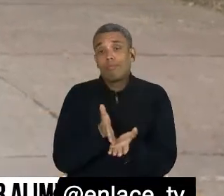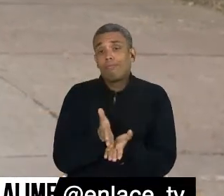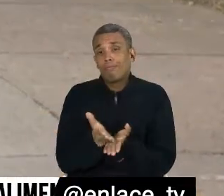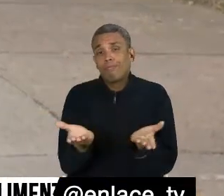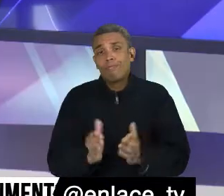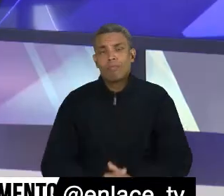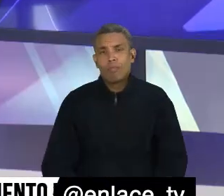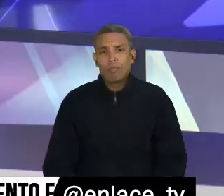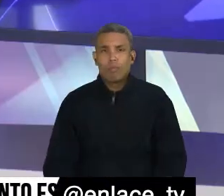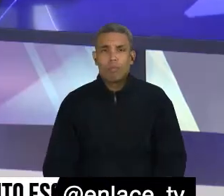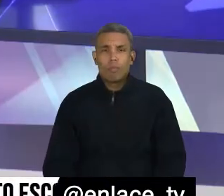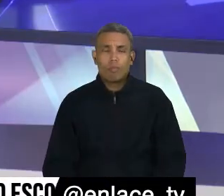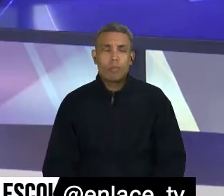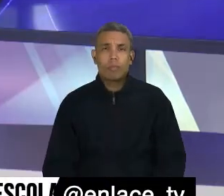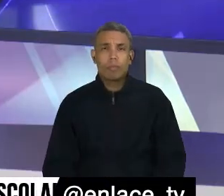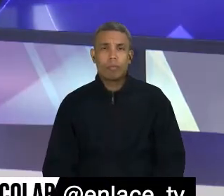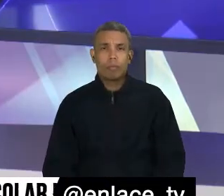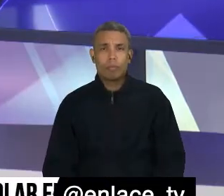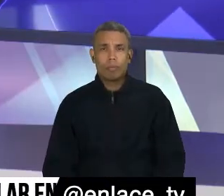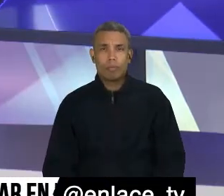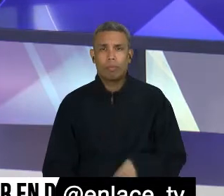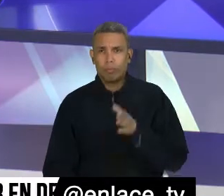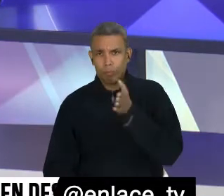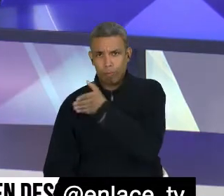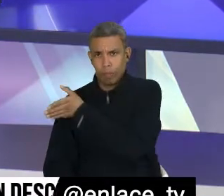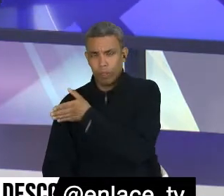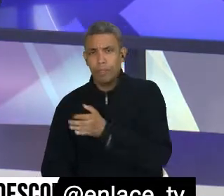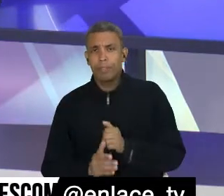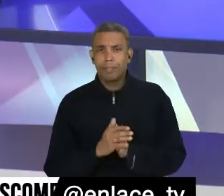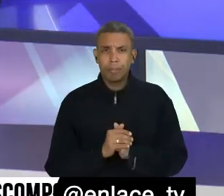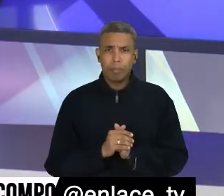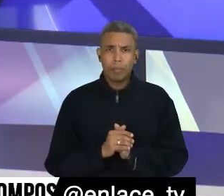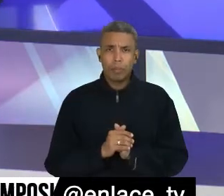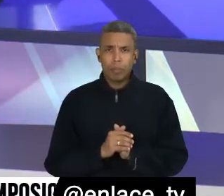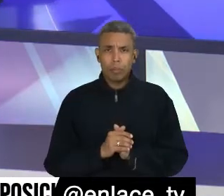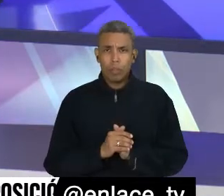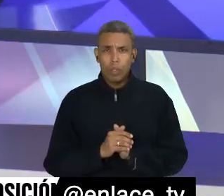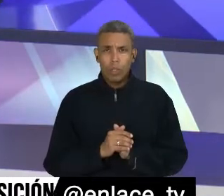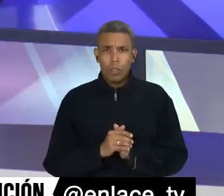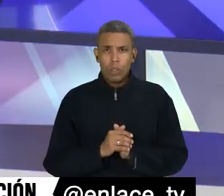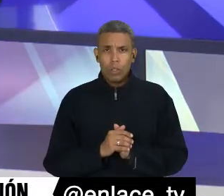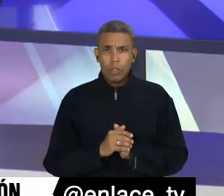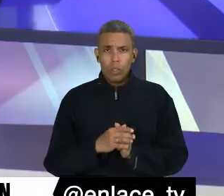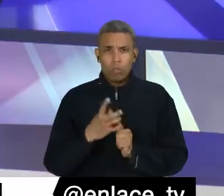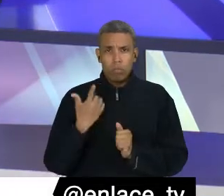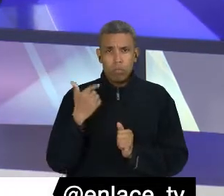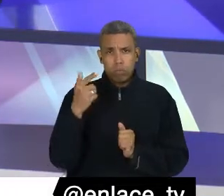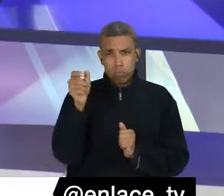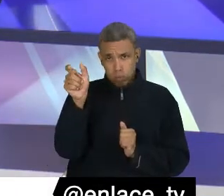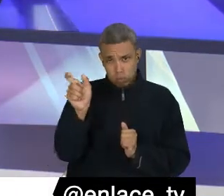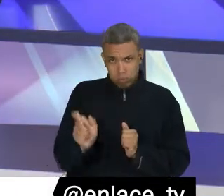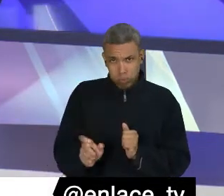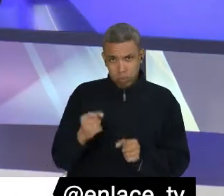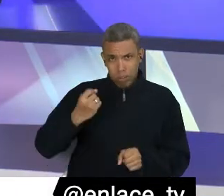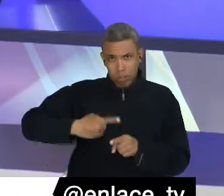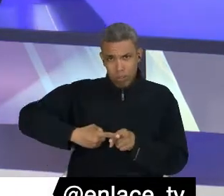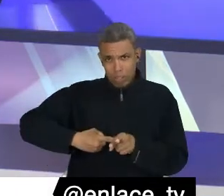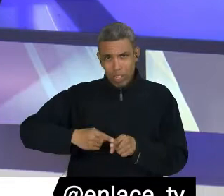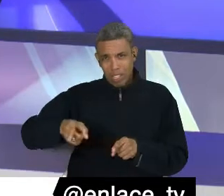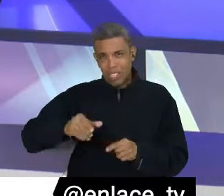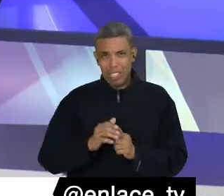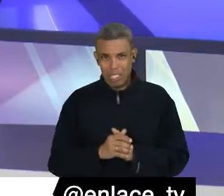inseguridad. En otras noticias, 4 impactos con arma de fuego le propinaron al exjugador de Alianza Petrolera Omar